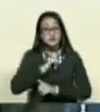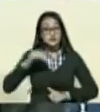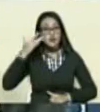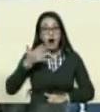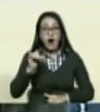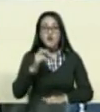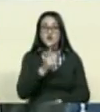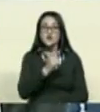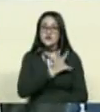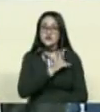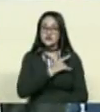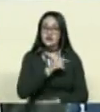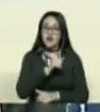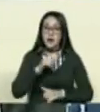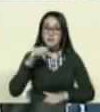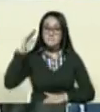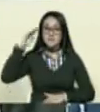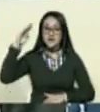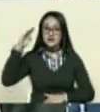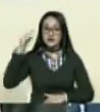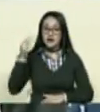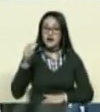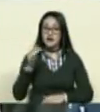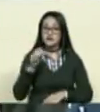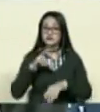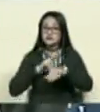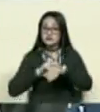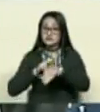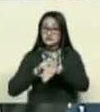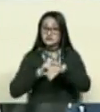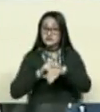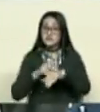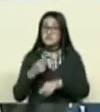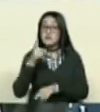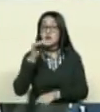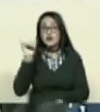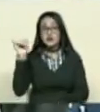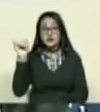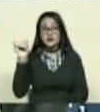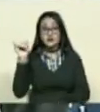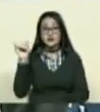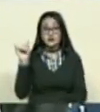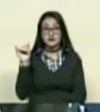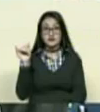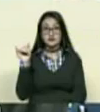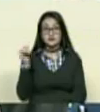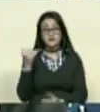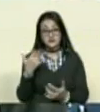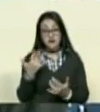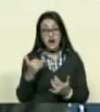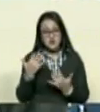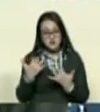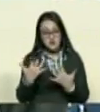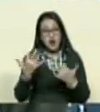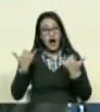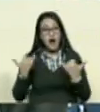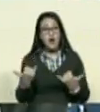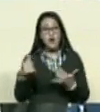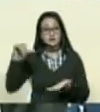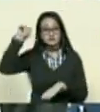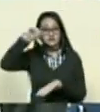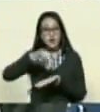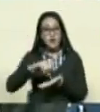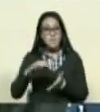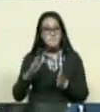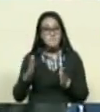universidad militar de la salud, de la medicina, y aquí va a tener esta flamante, hermosísima sede.